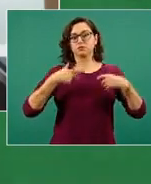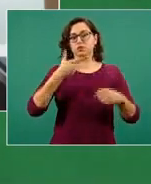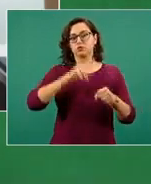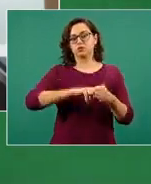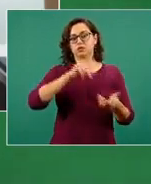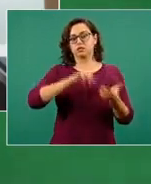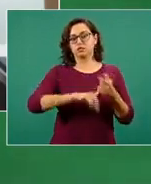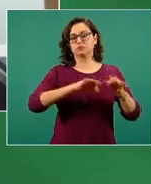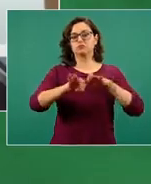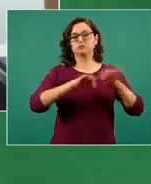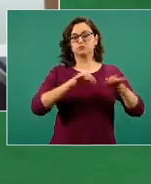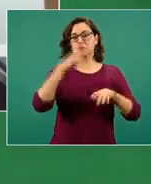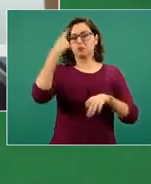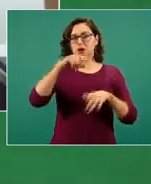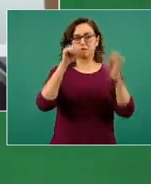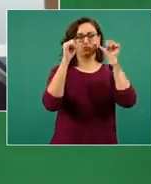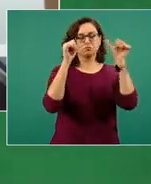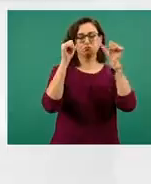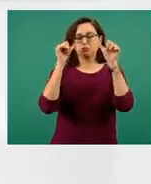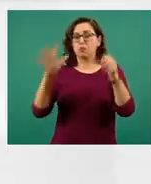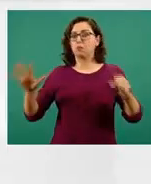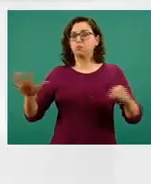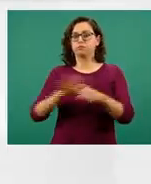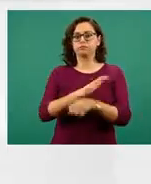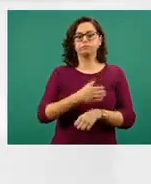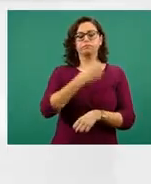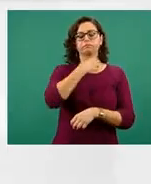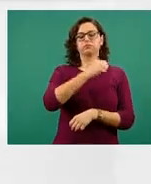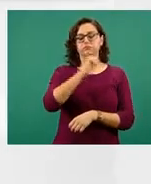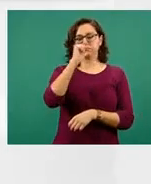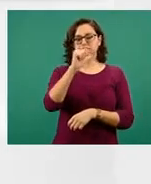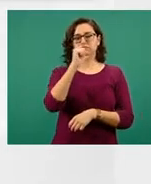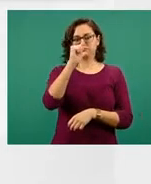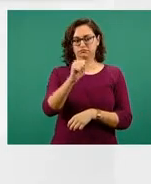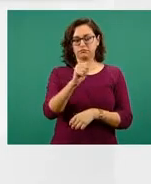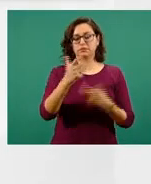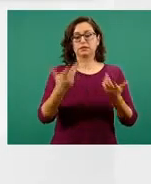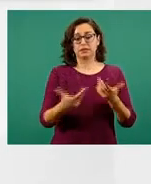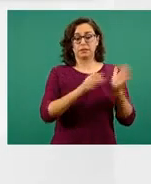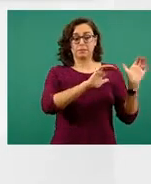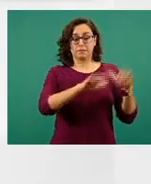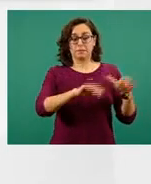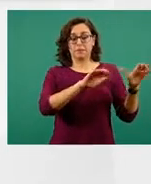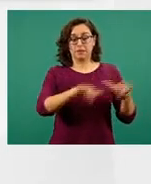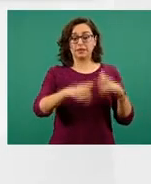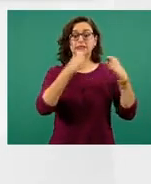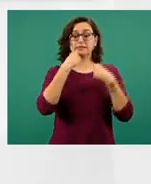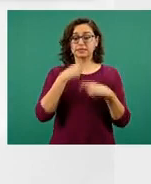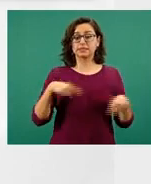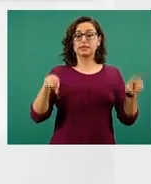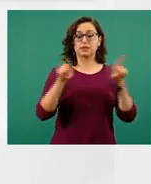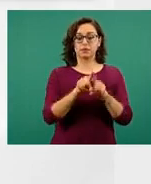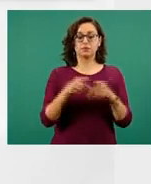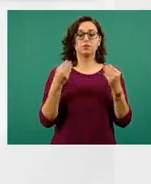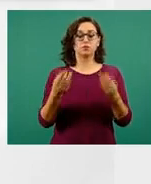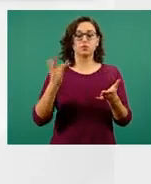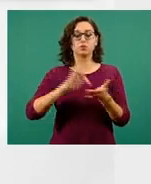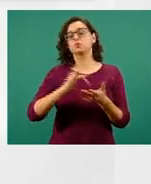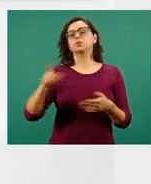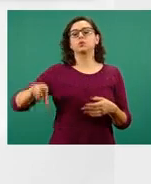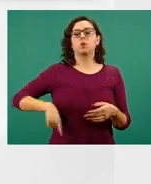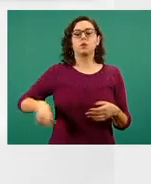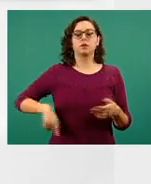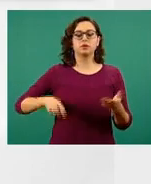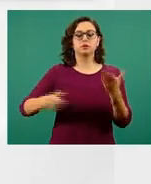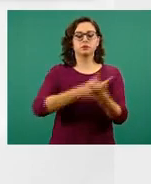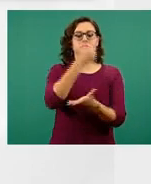nos rebasara la cuestión de la atención a la salud. Y por otro lado, de esta contratación, y agradecemos al gobierno de la Ciudad de México,